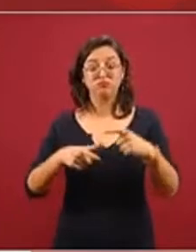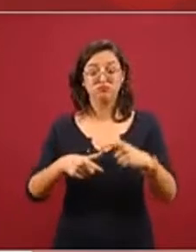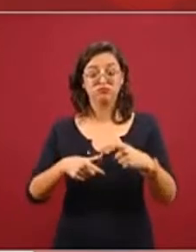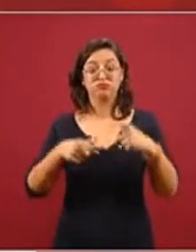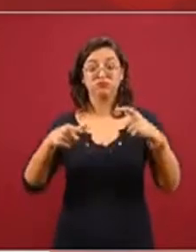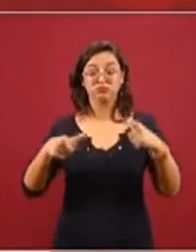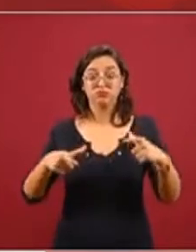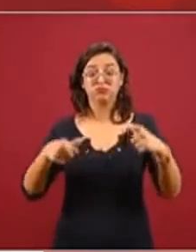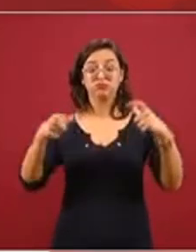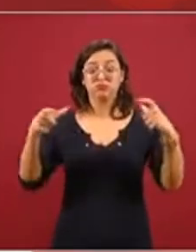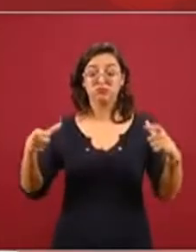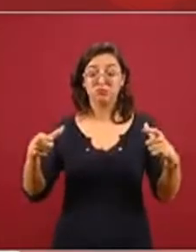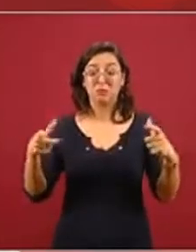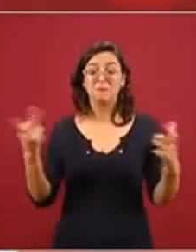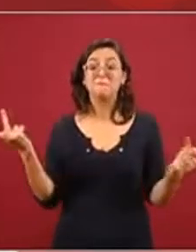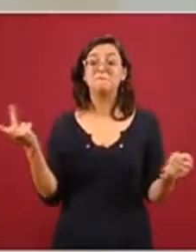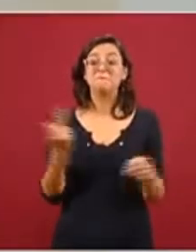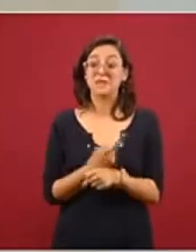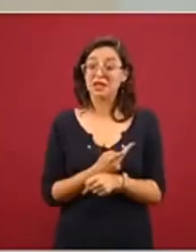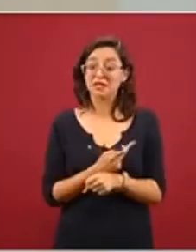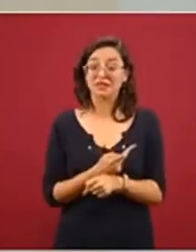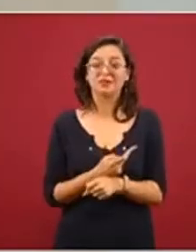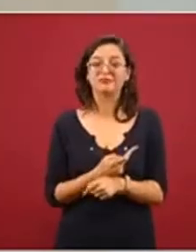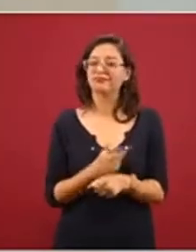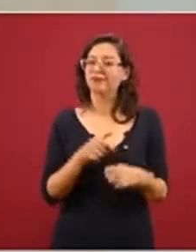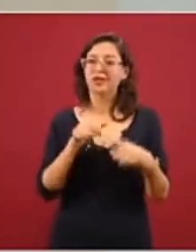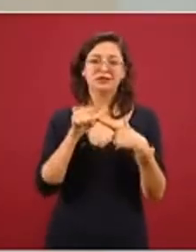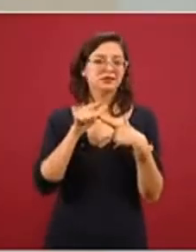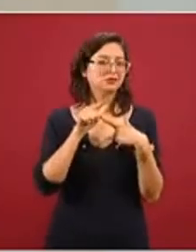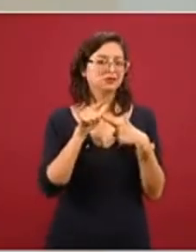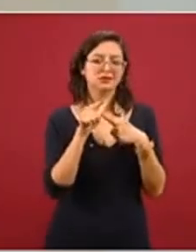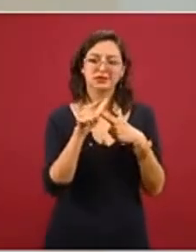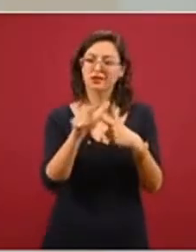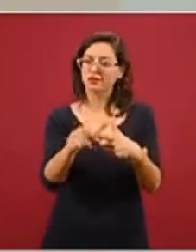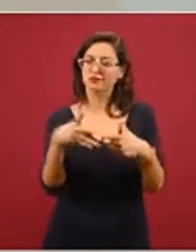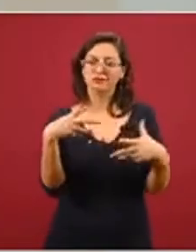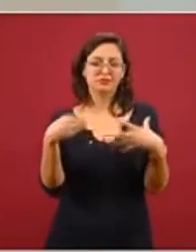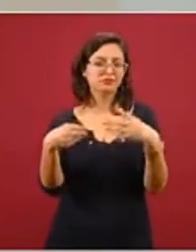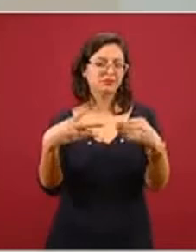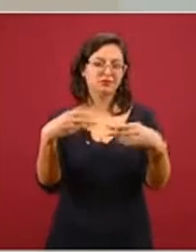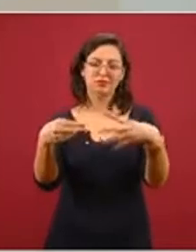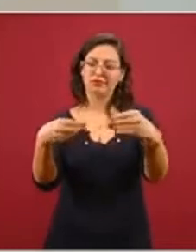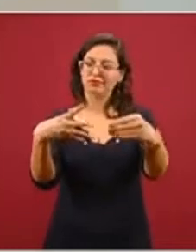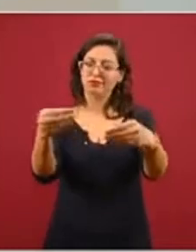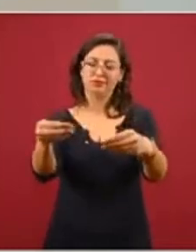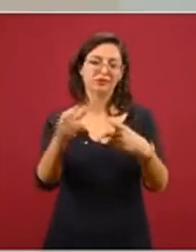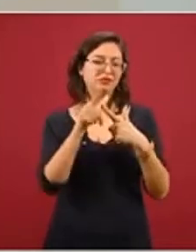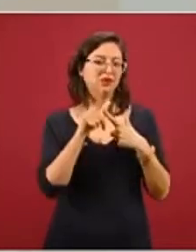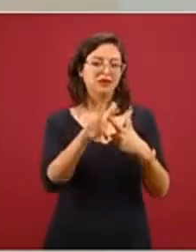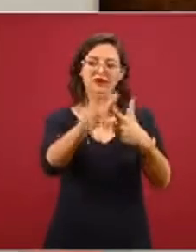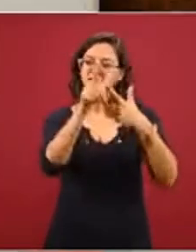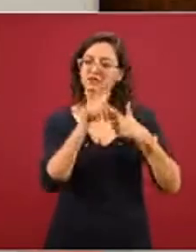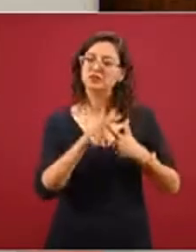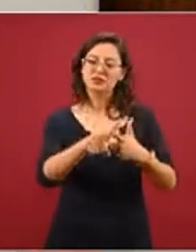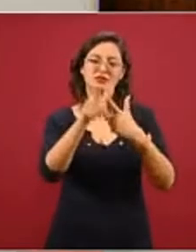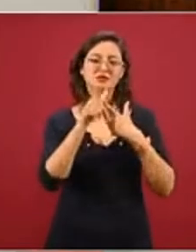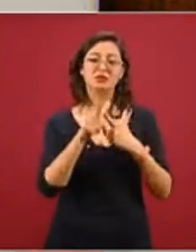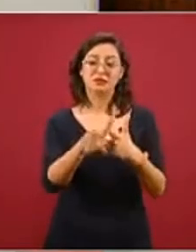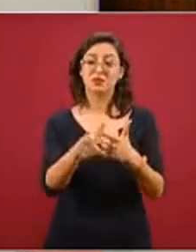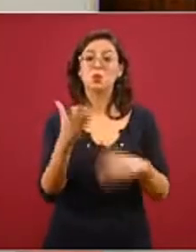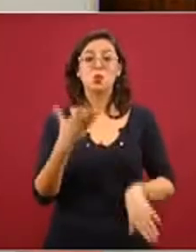contagios puede mantenerse la transmisión o incrementar la transmisión. Esto es importante no perderlo de